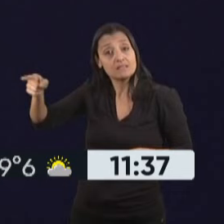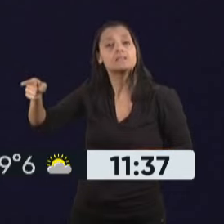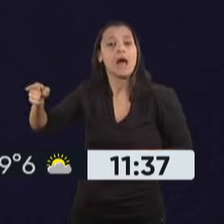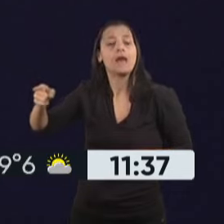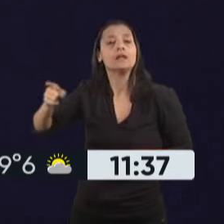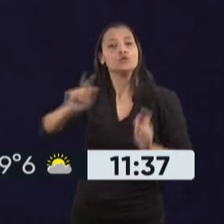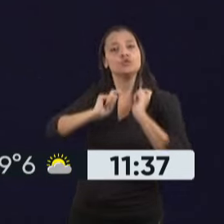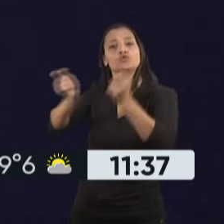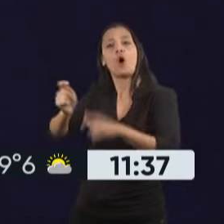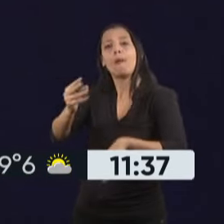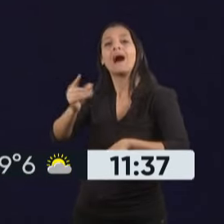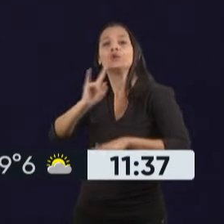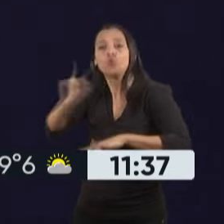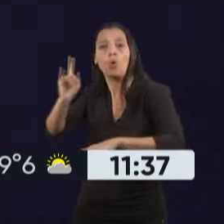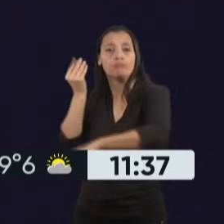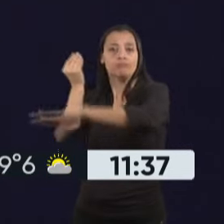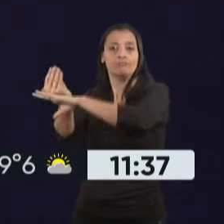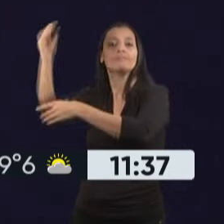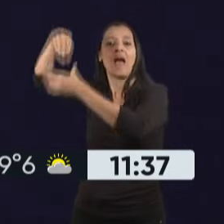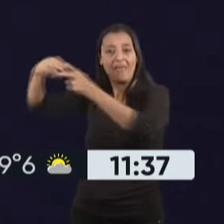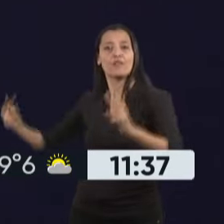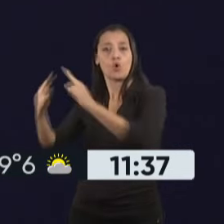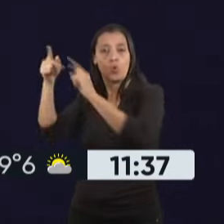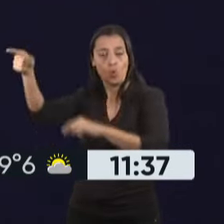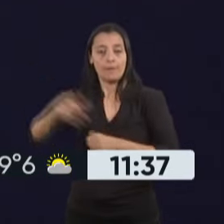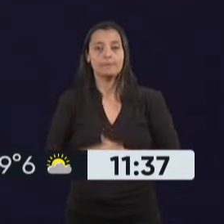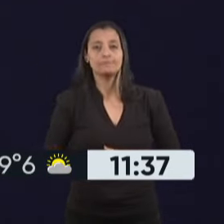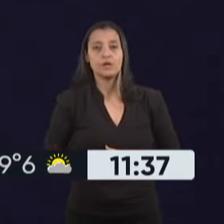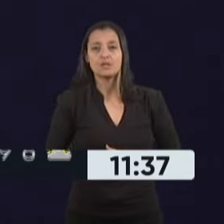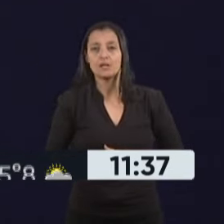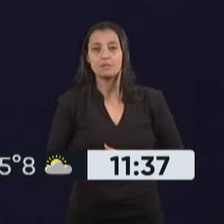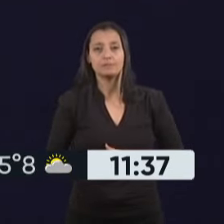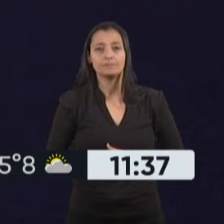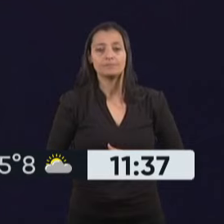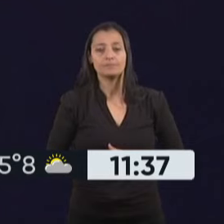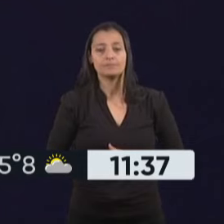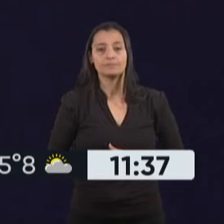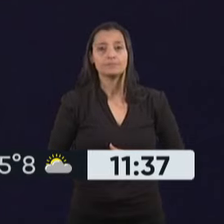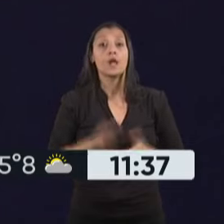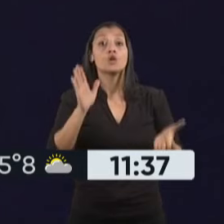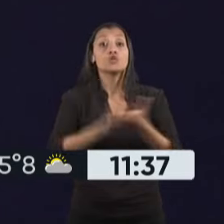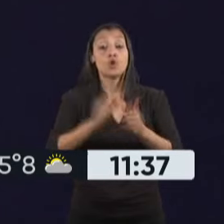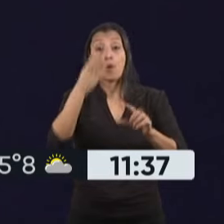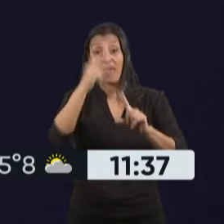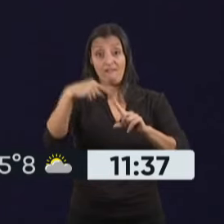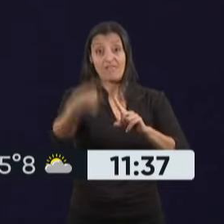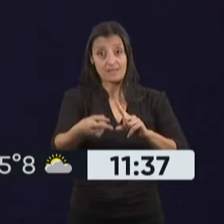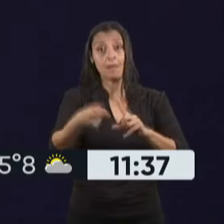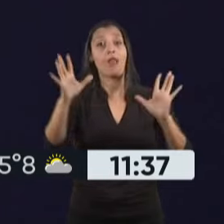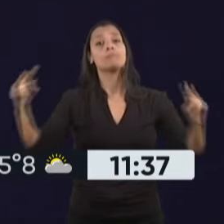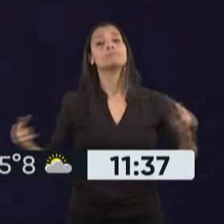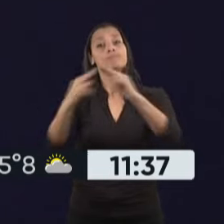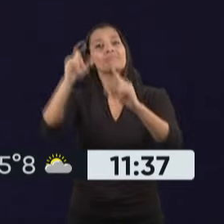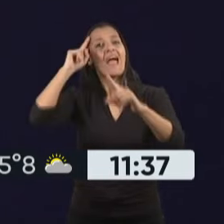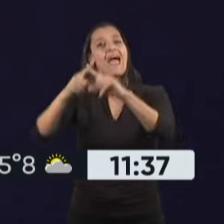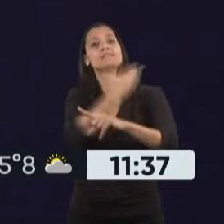su lugar en esa cumbre. Y con respecto al posible encuentro del fin de semana con el